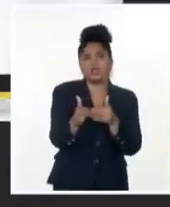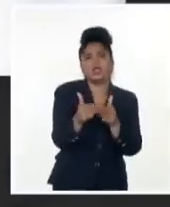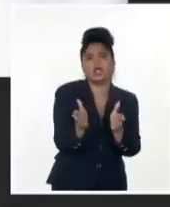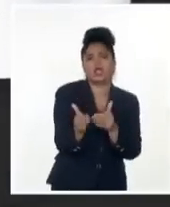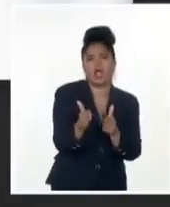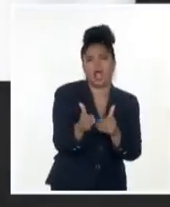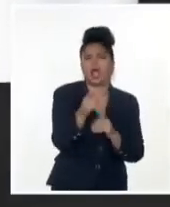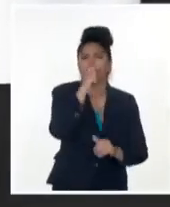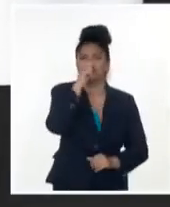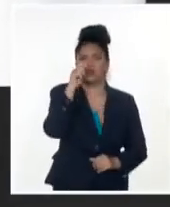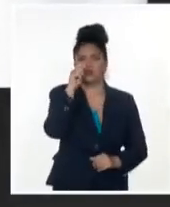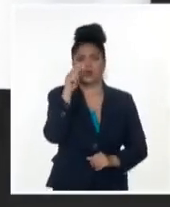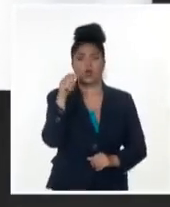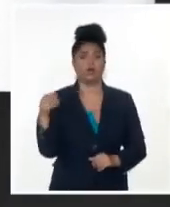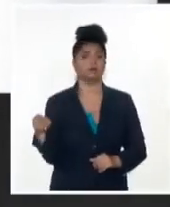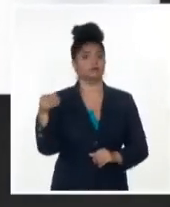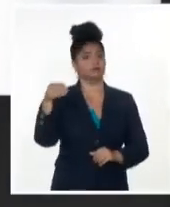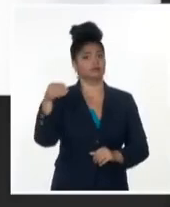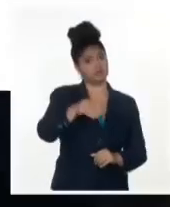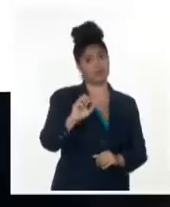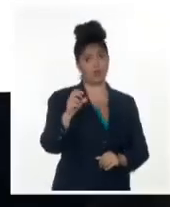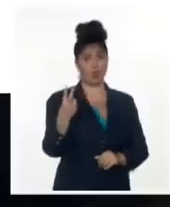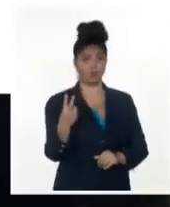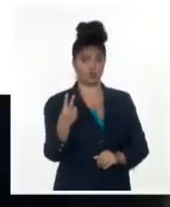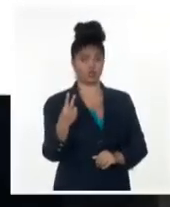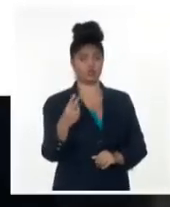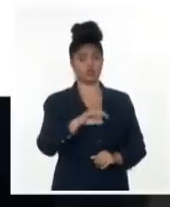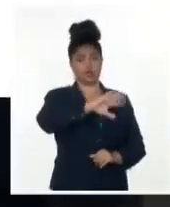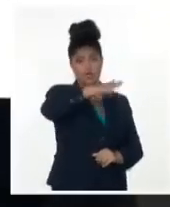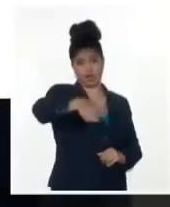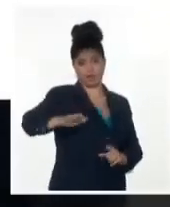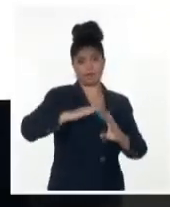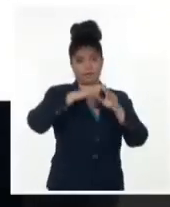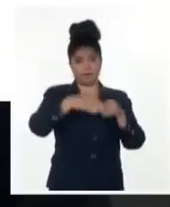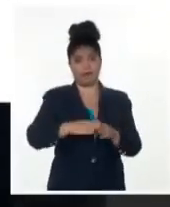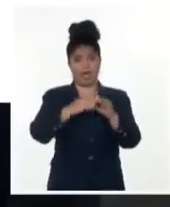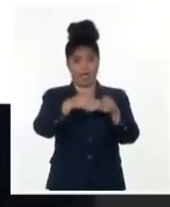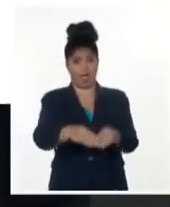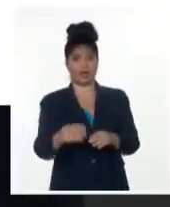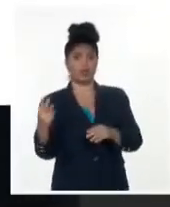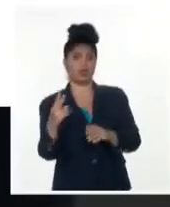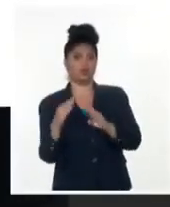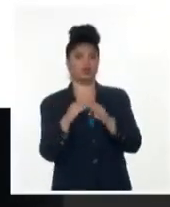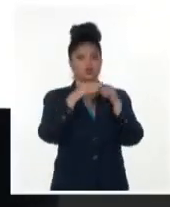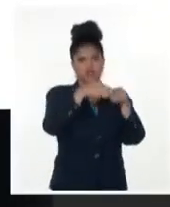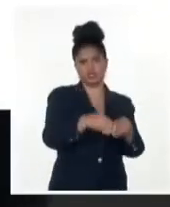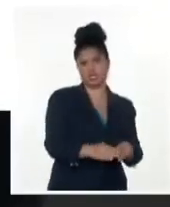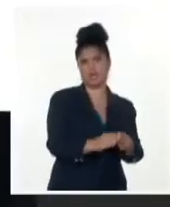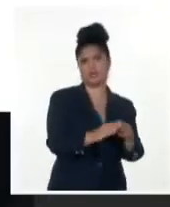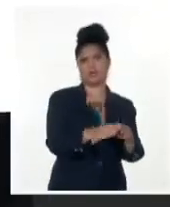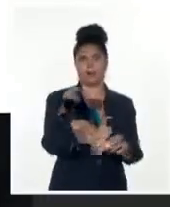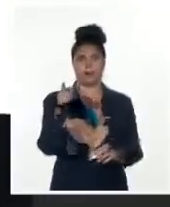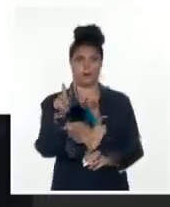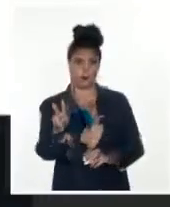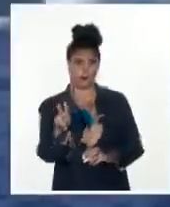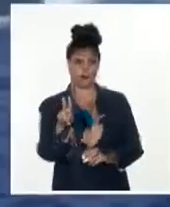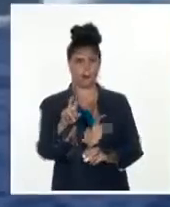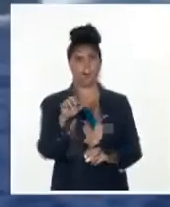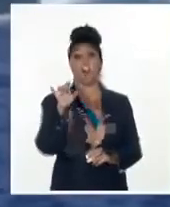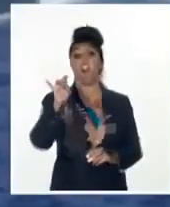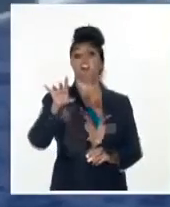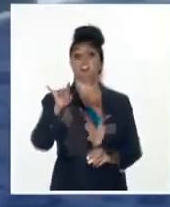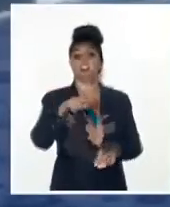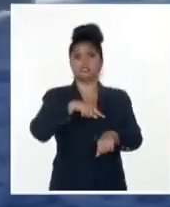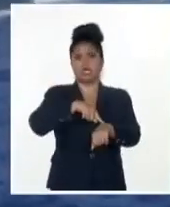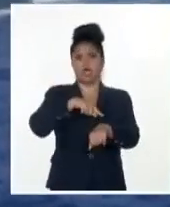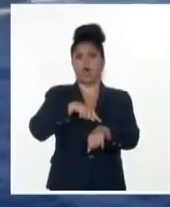Hacia el lugar fueron enviadas 2 unidades de superficie de tropas guardafronteras que a las 12:15 horas detectaron al